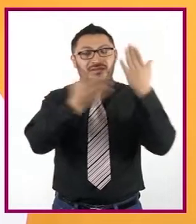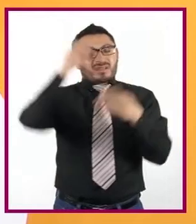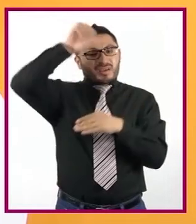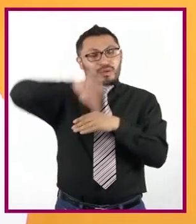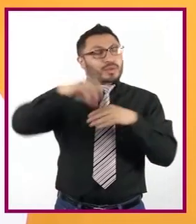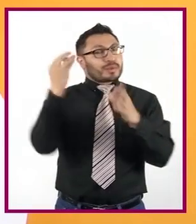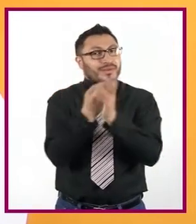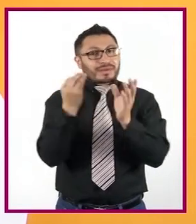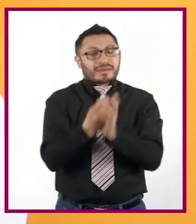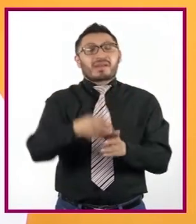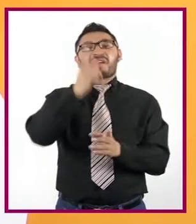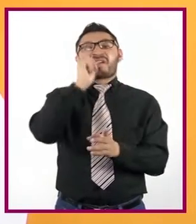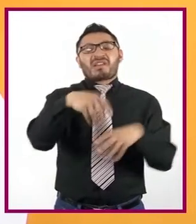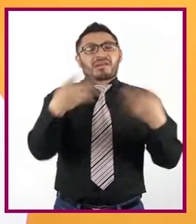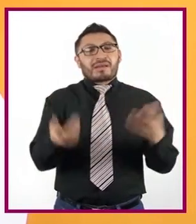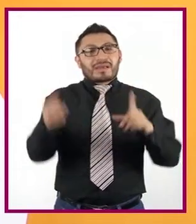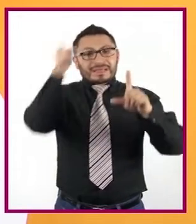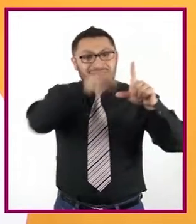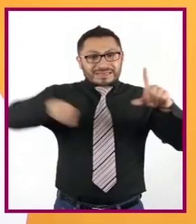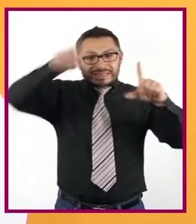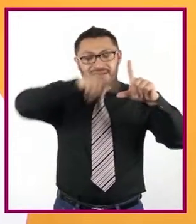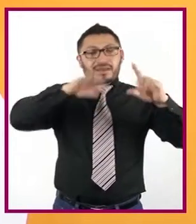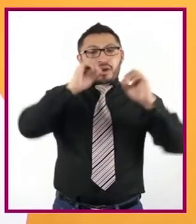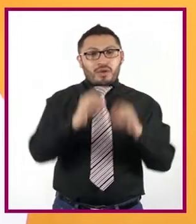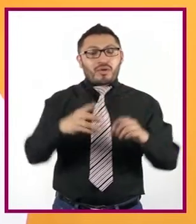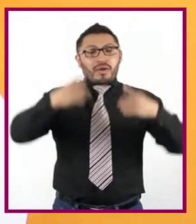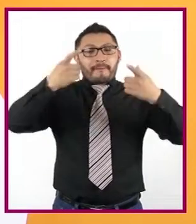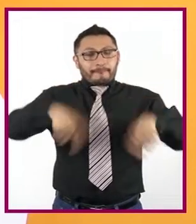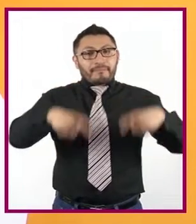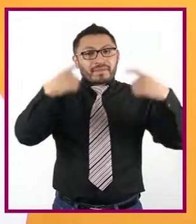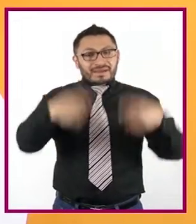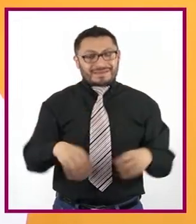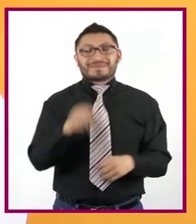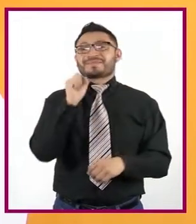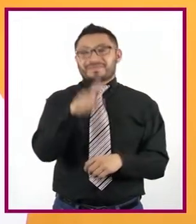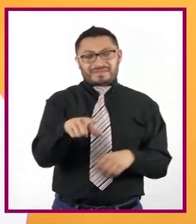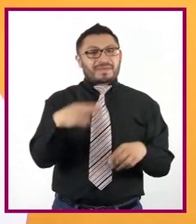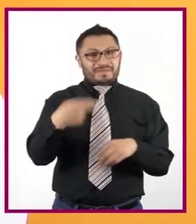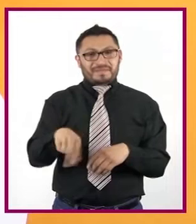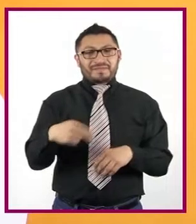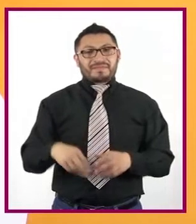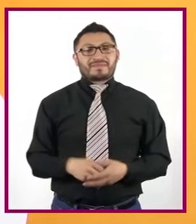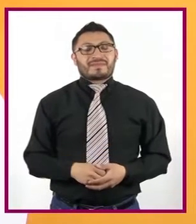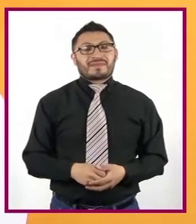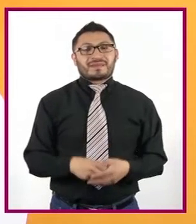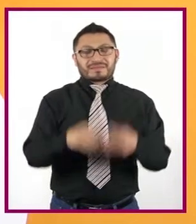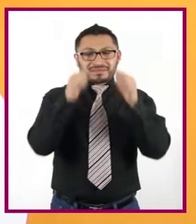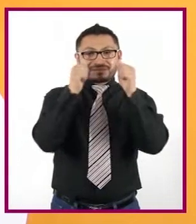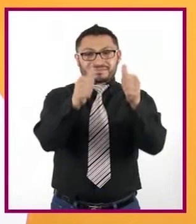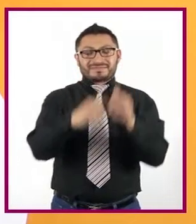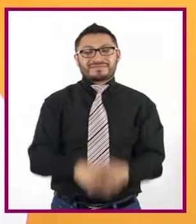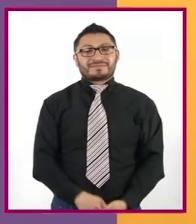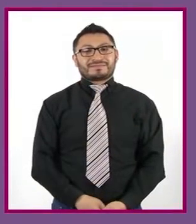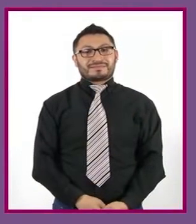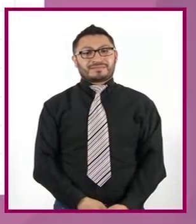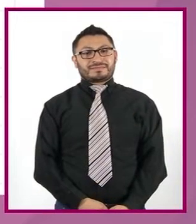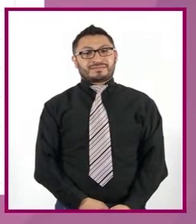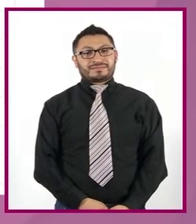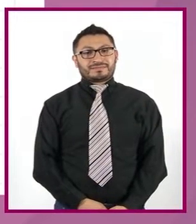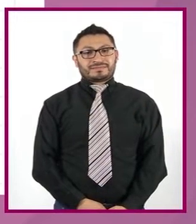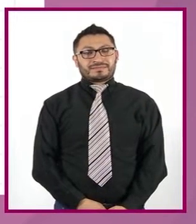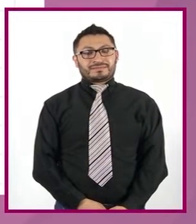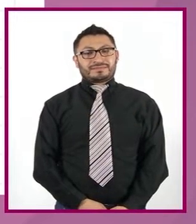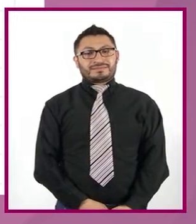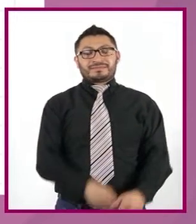sesión, la gráfica circular o de pastel, como también se le conoce. Presten atención.